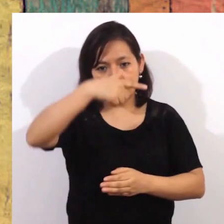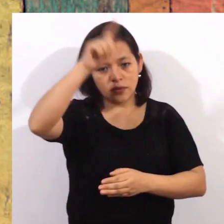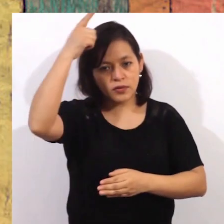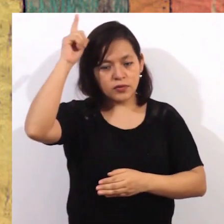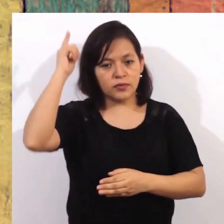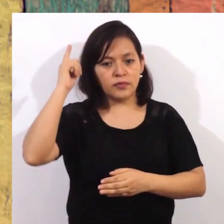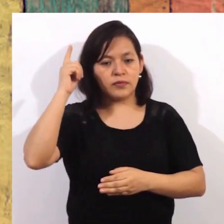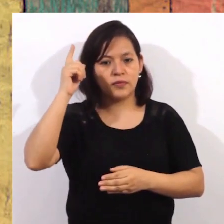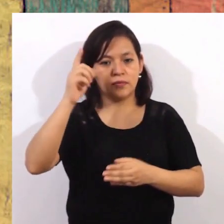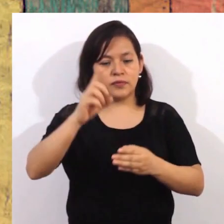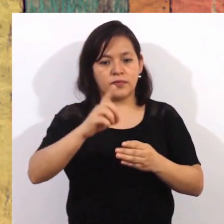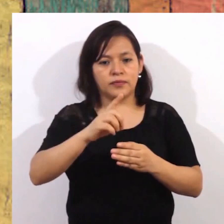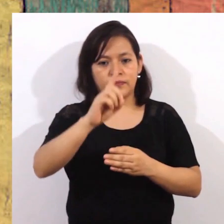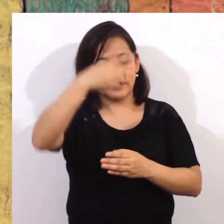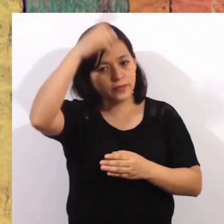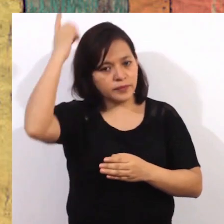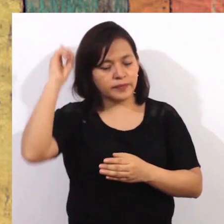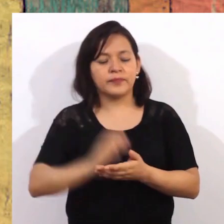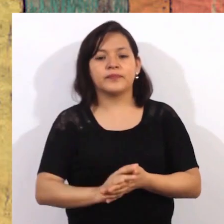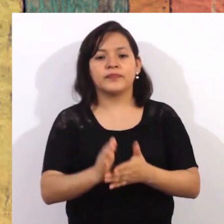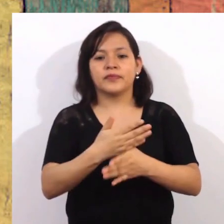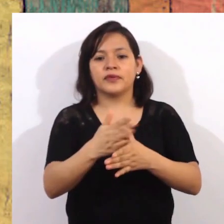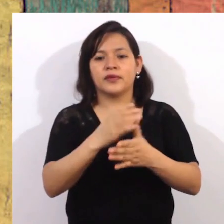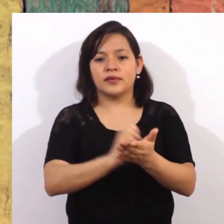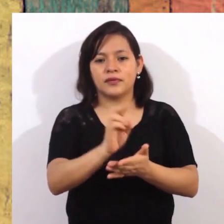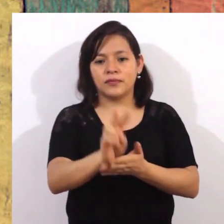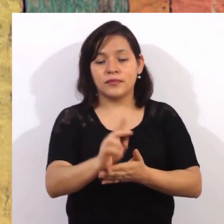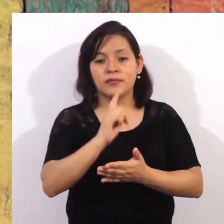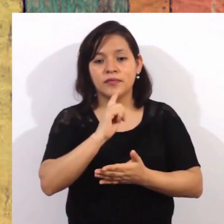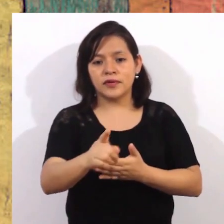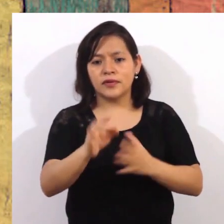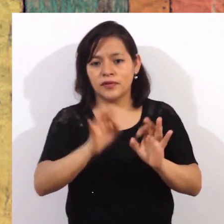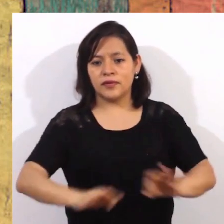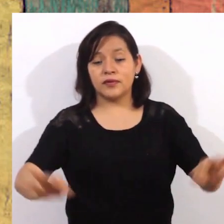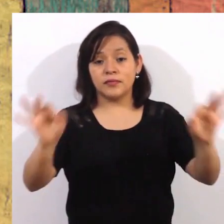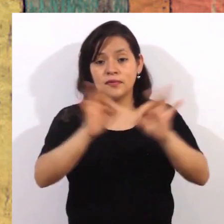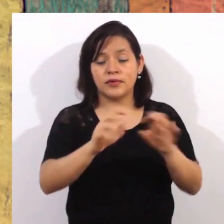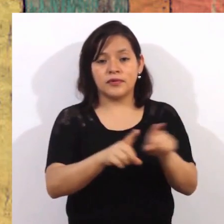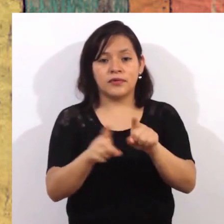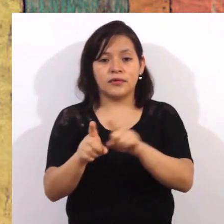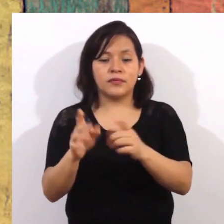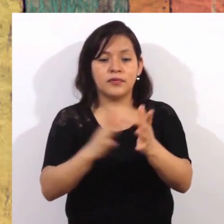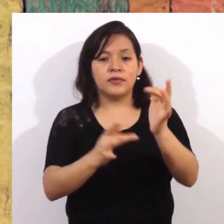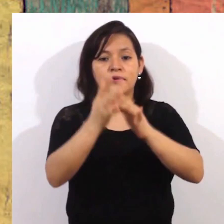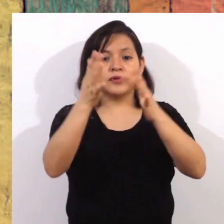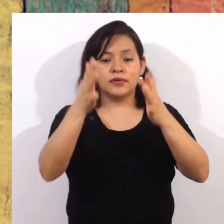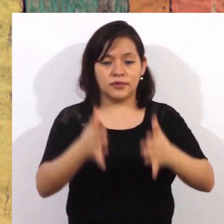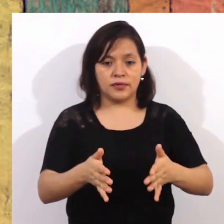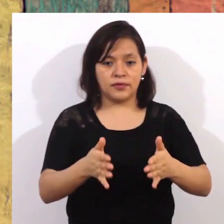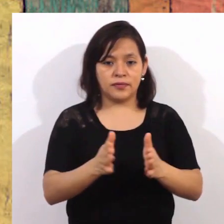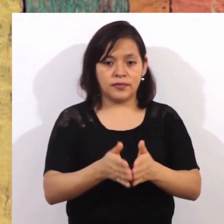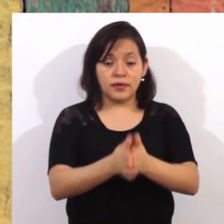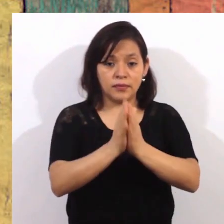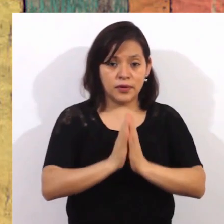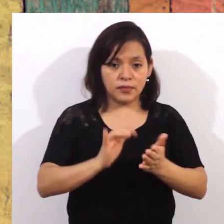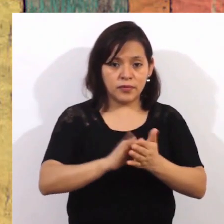Daniel. Compartir el Evangelio es una tarea primordial como cristianos, y en cumplimiento de esta labor les sugerimos que